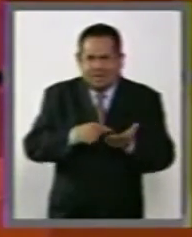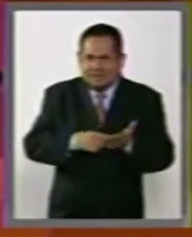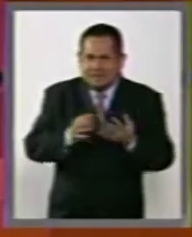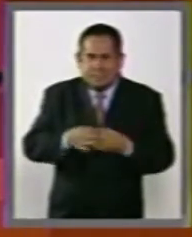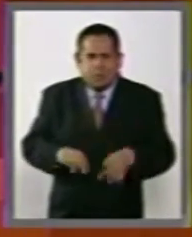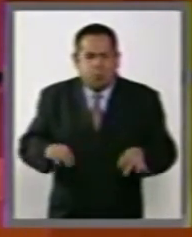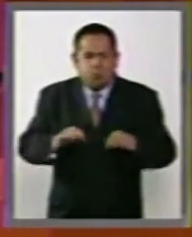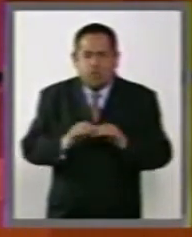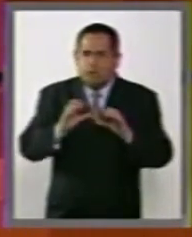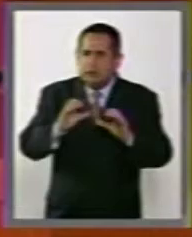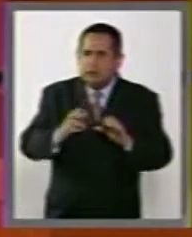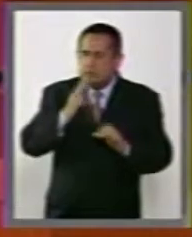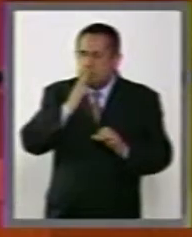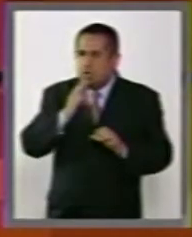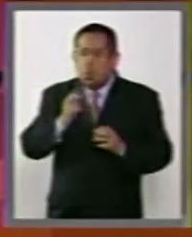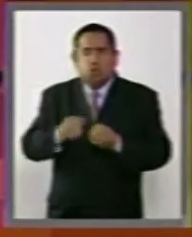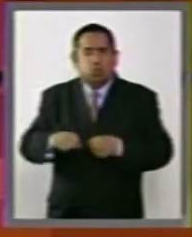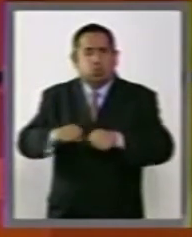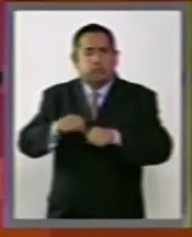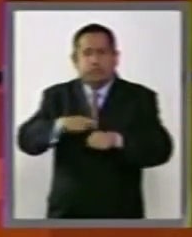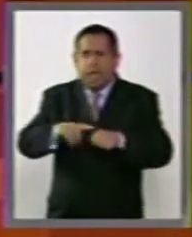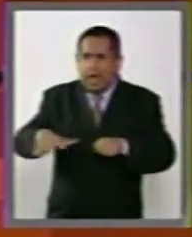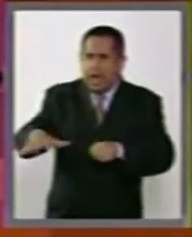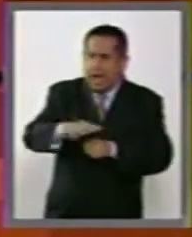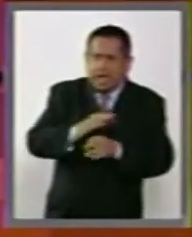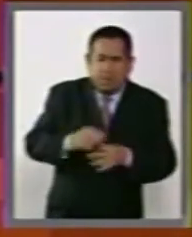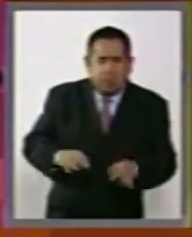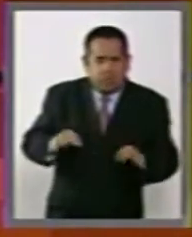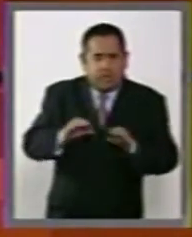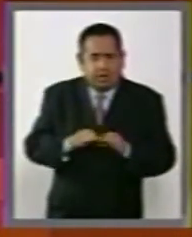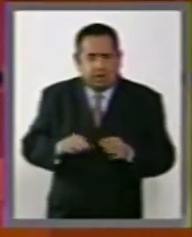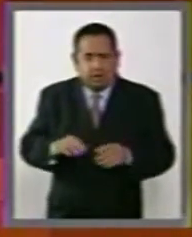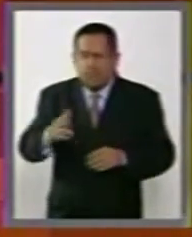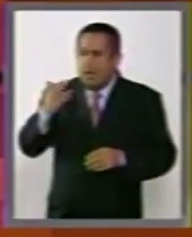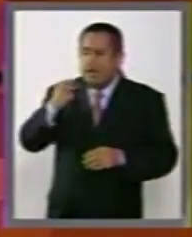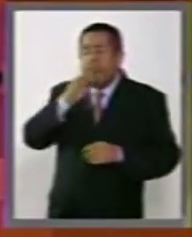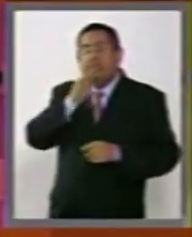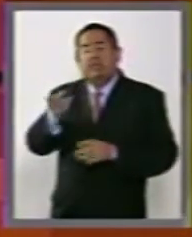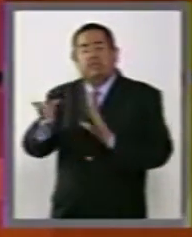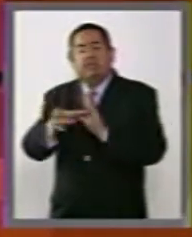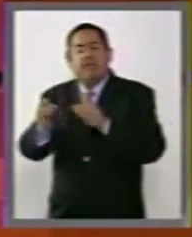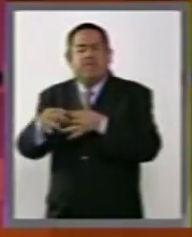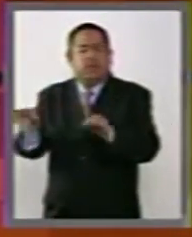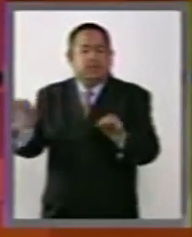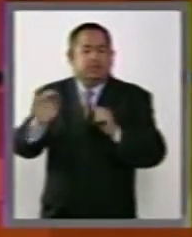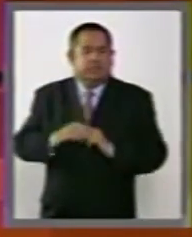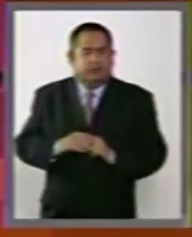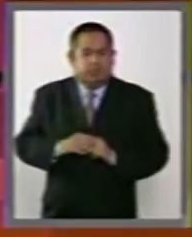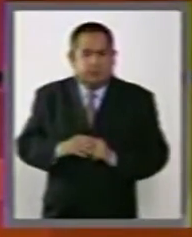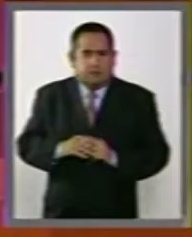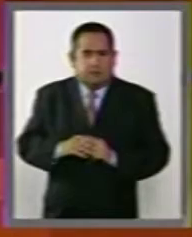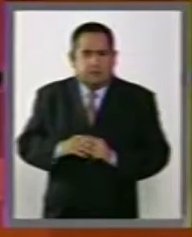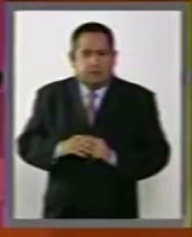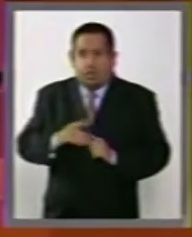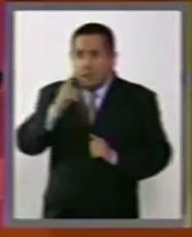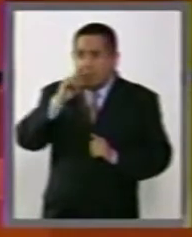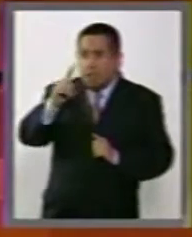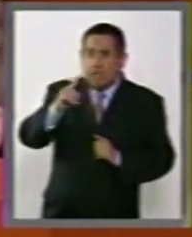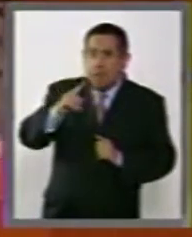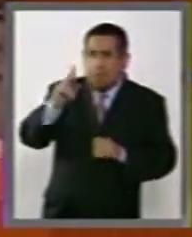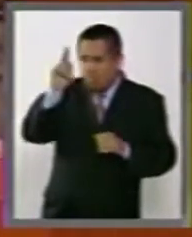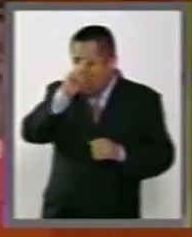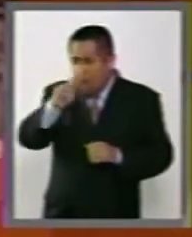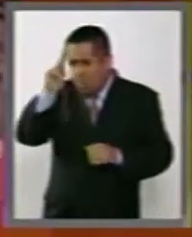preservar la estabilidad social del país. Diría un refrán popular: ven la tempestad y no